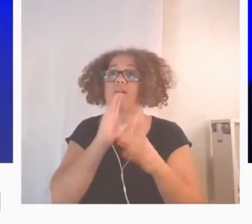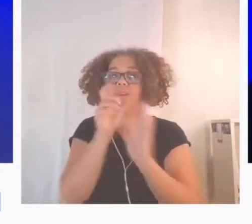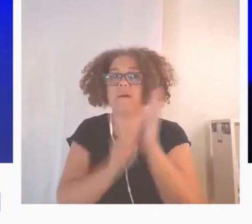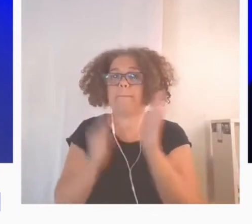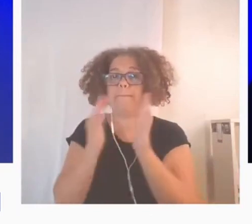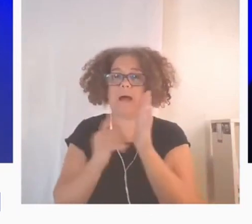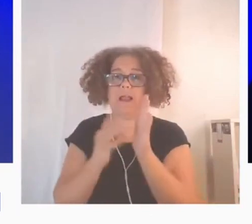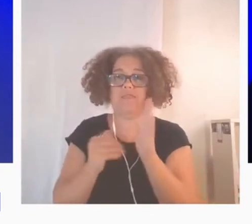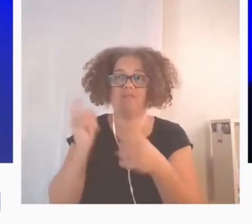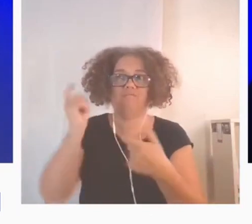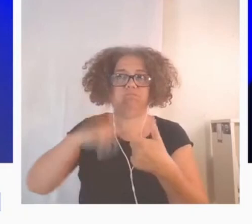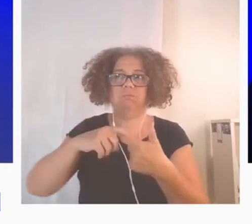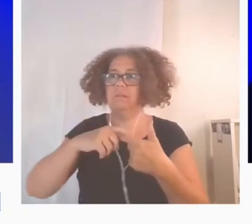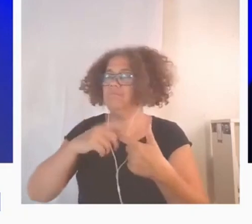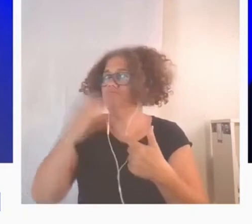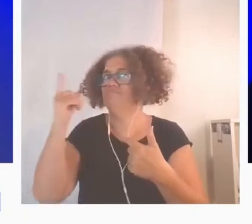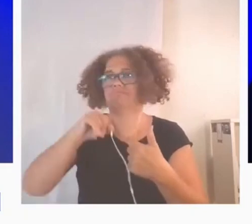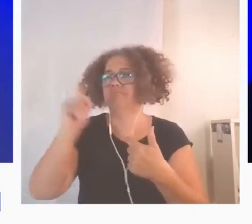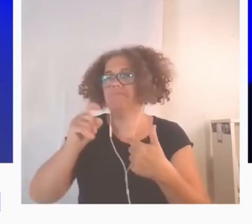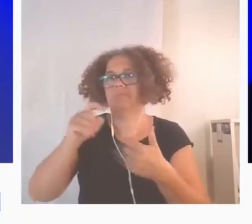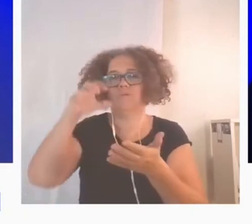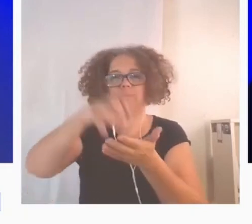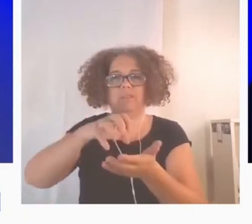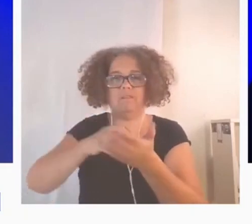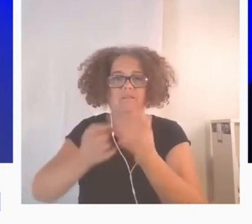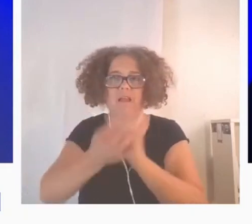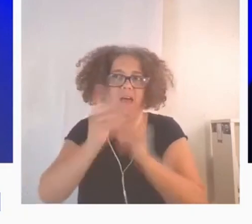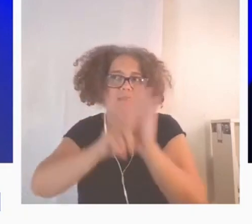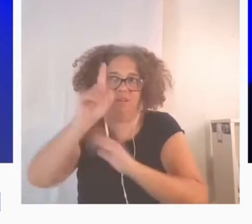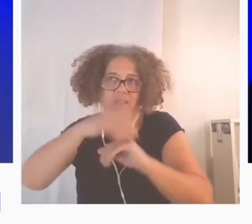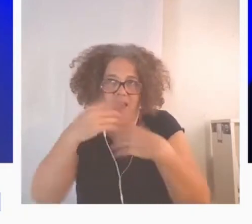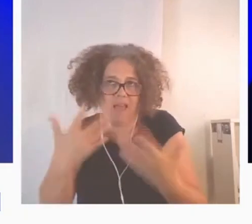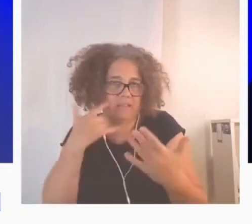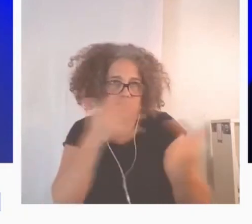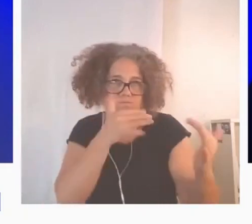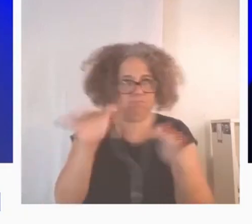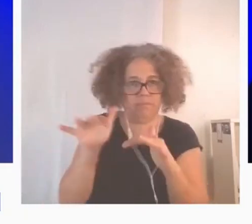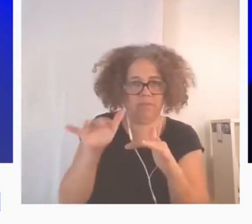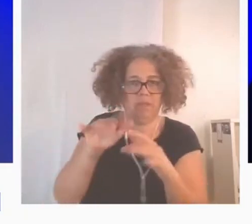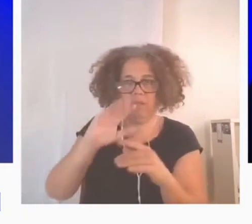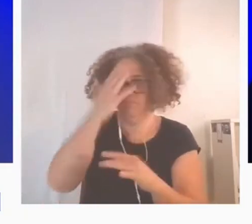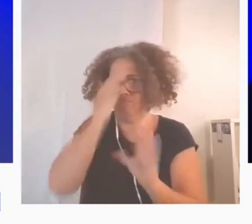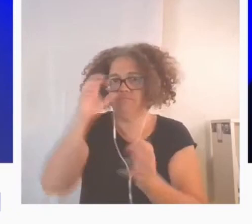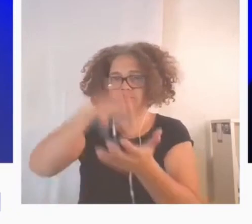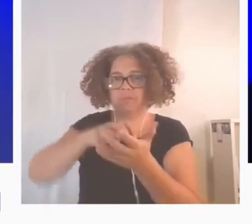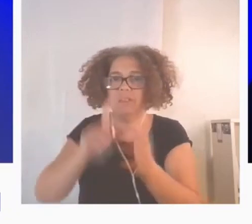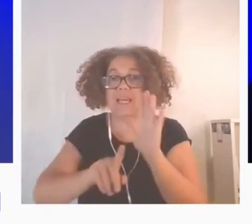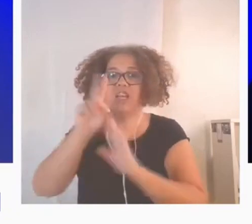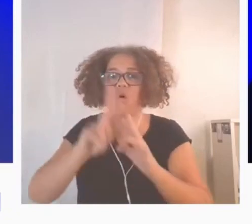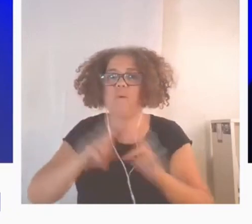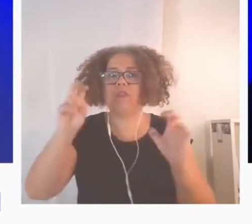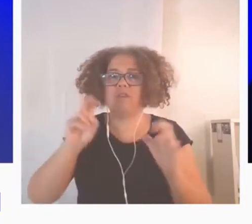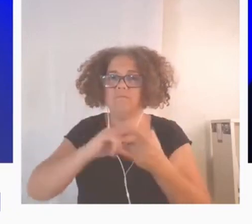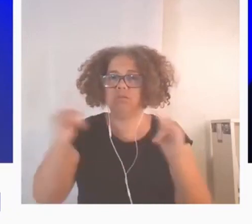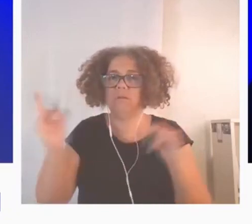un epicentro de emprendimiento nacional. Bueno, ya lo es decir, actualmente es el centro de innovación y de emprendimiento